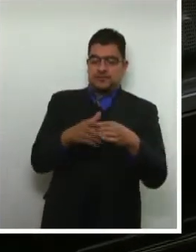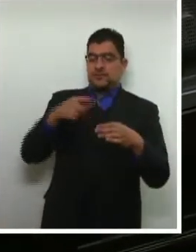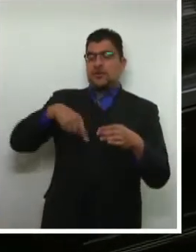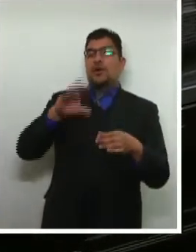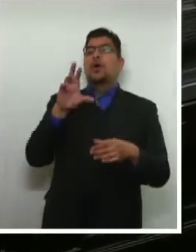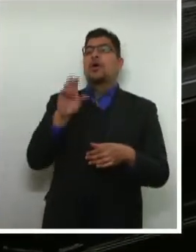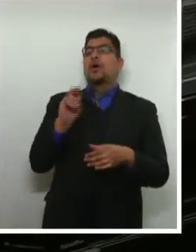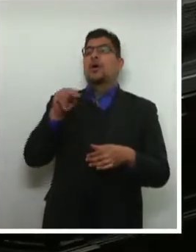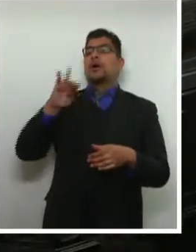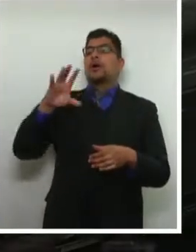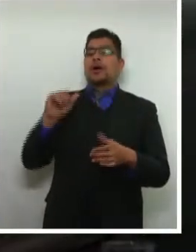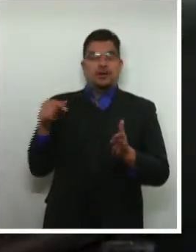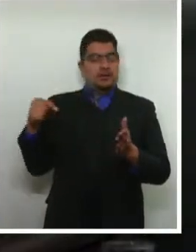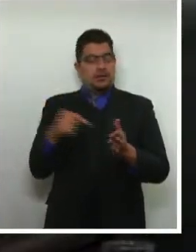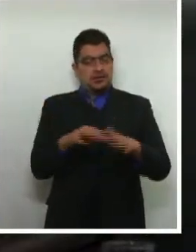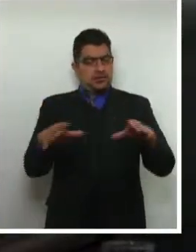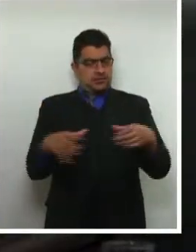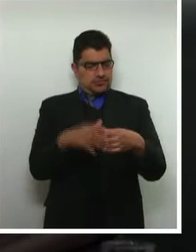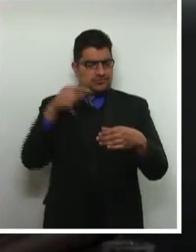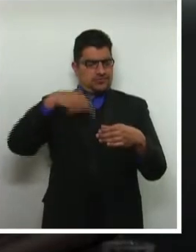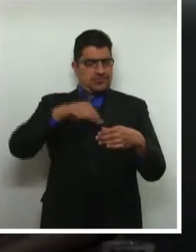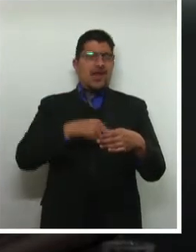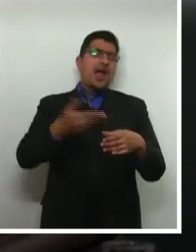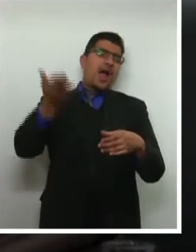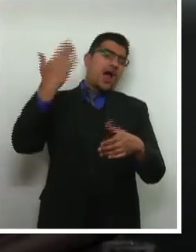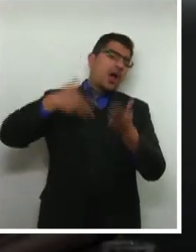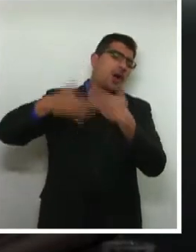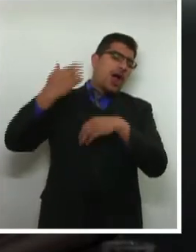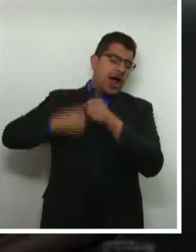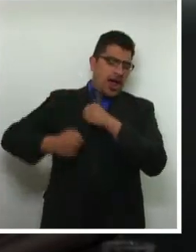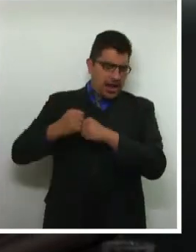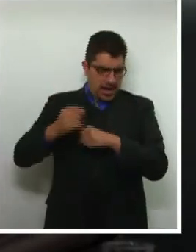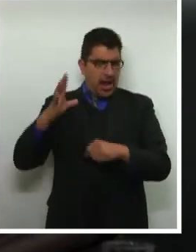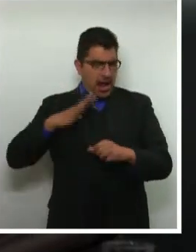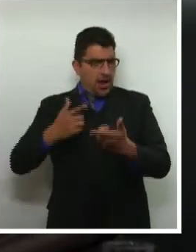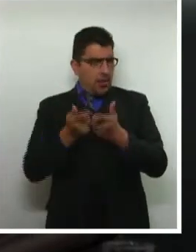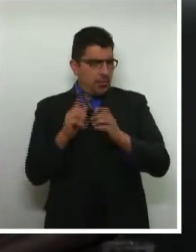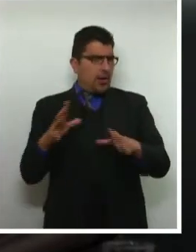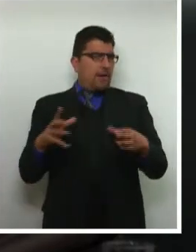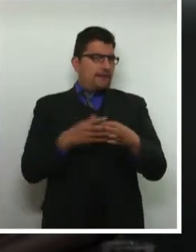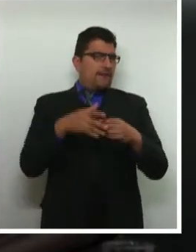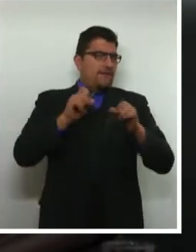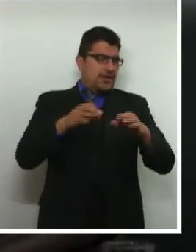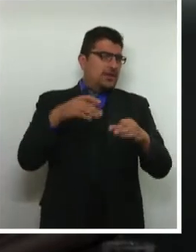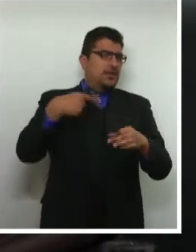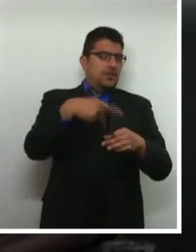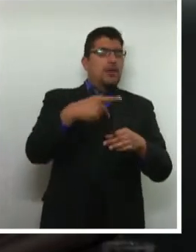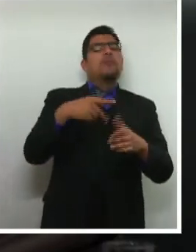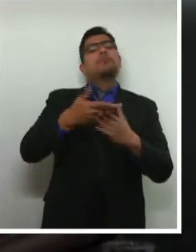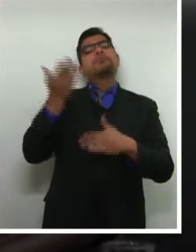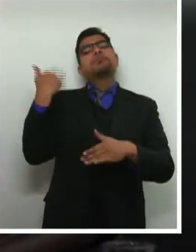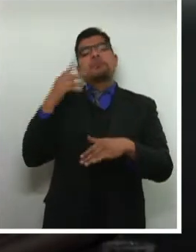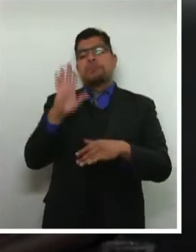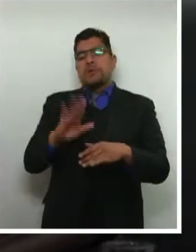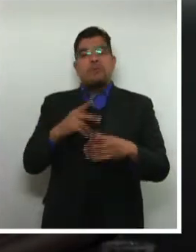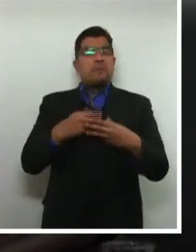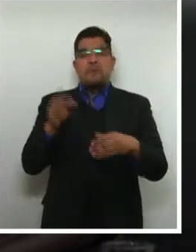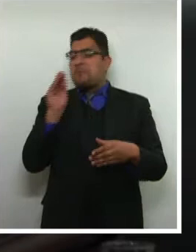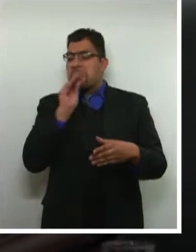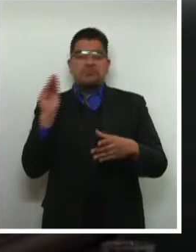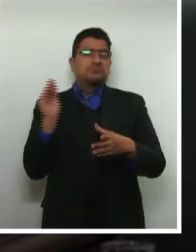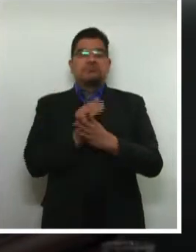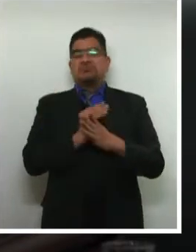Crónica. Este consejo que viene existiendo desde hace muchos años, pero que pareciera que de repente es muy